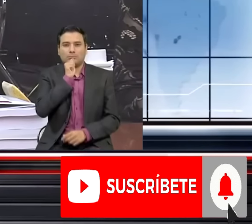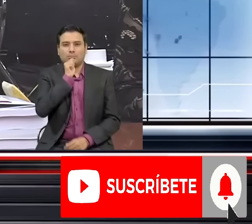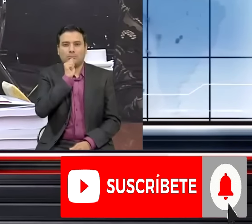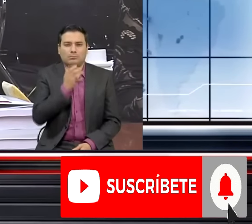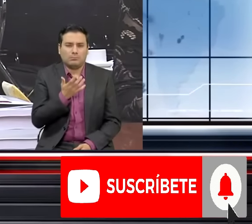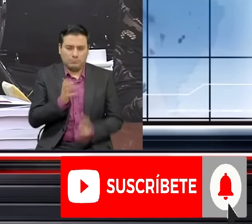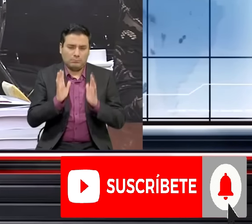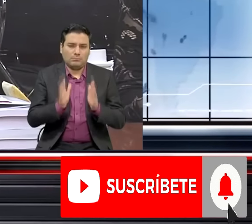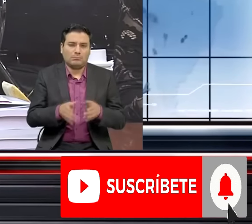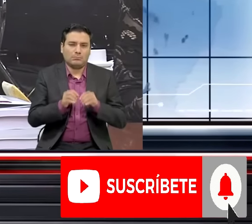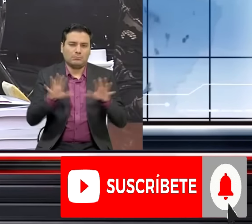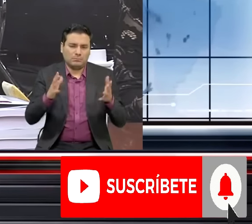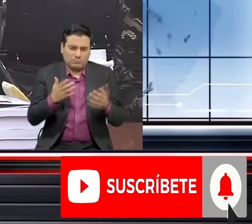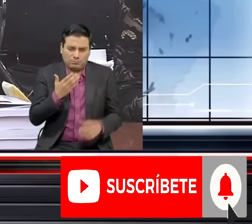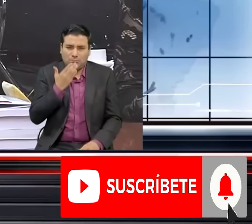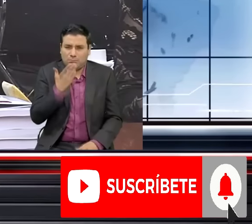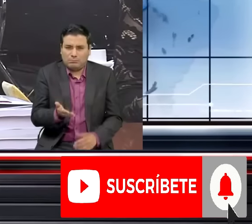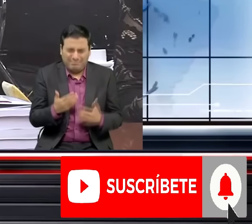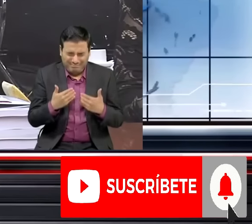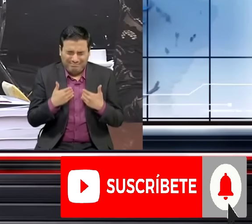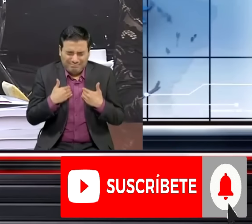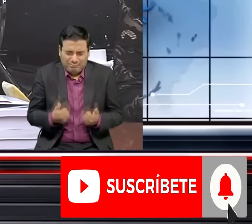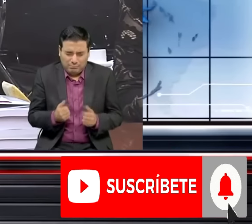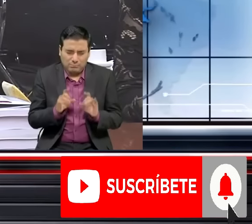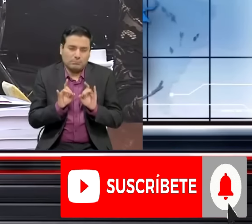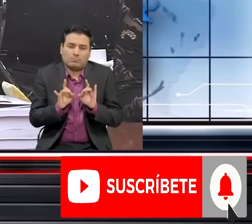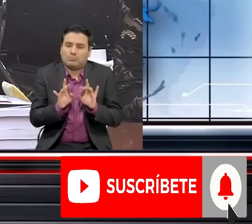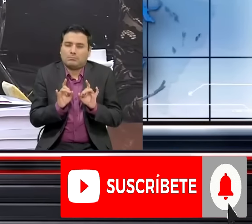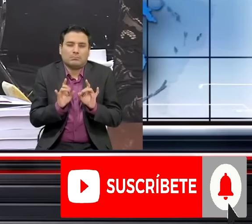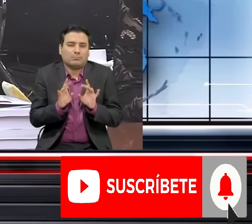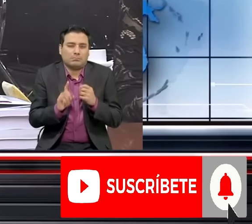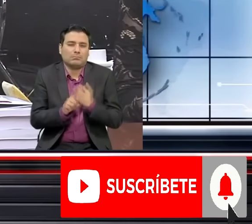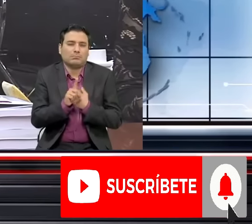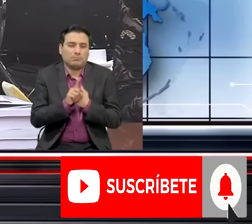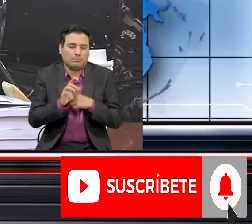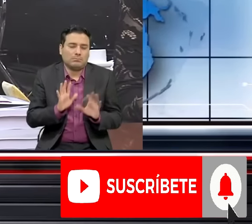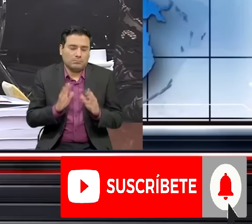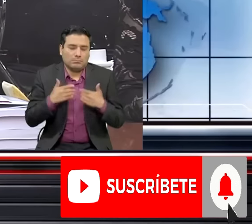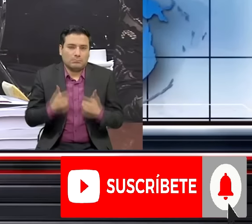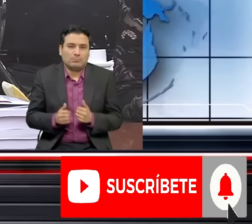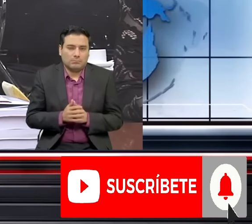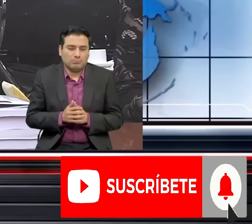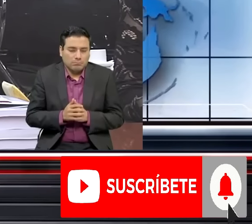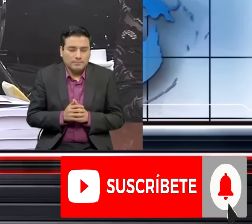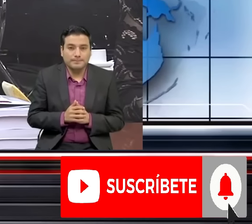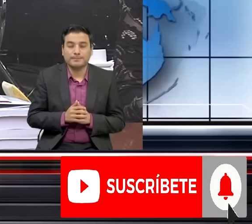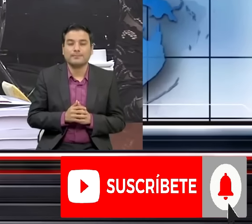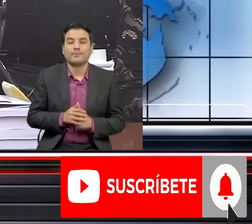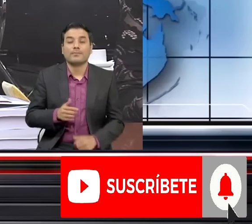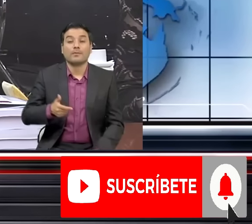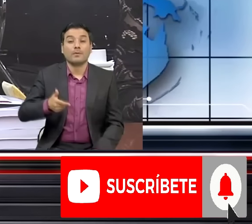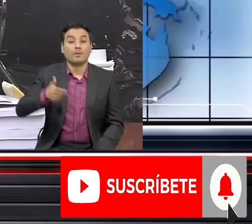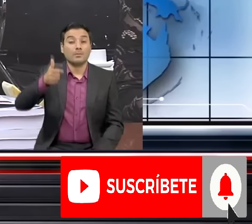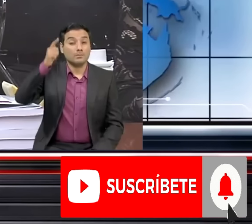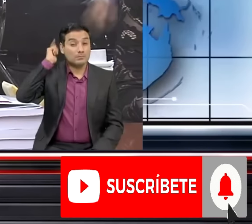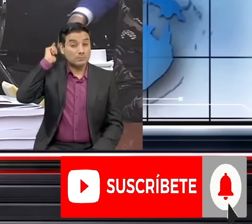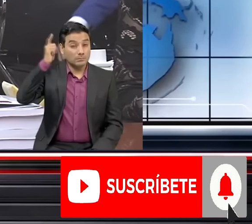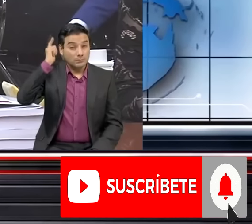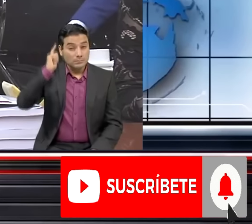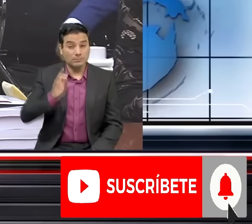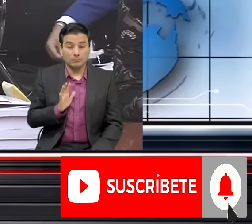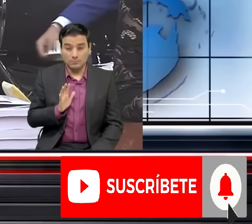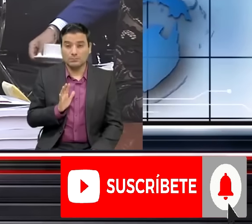absurdos en ese tipo de cosas, son situaciones que suceden, pero espero que cuando hay una posición